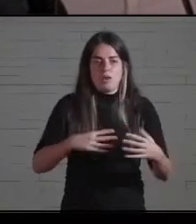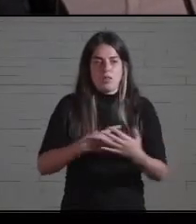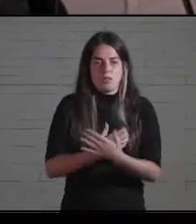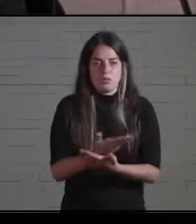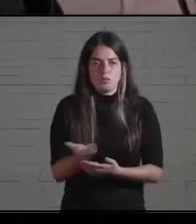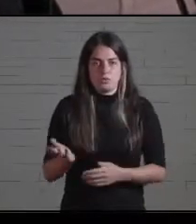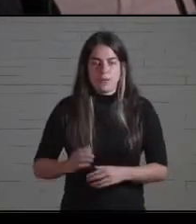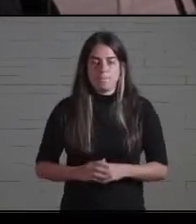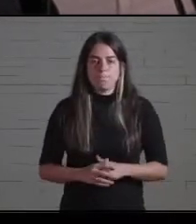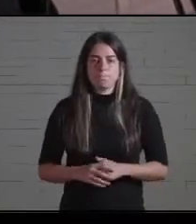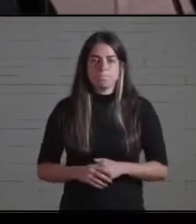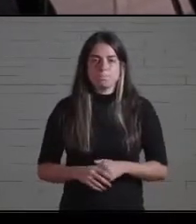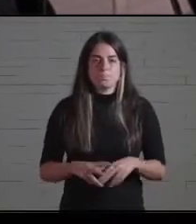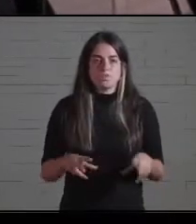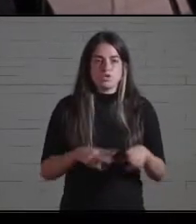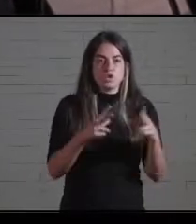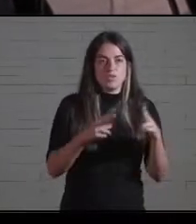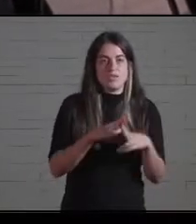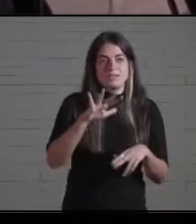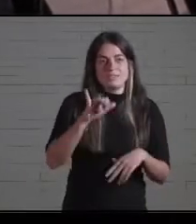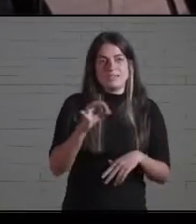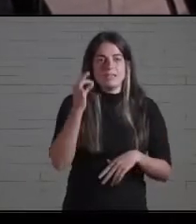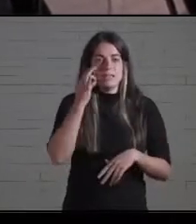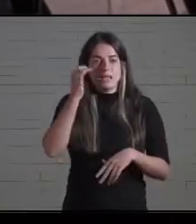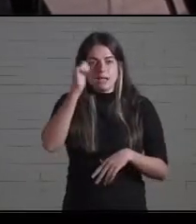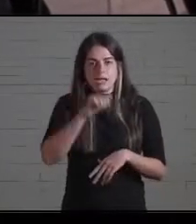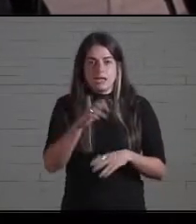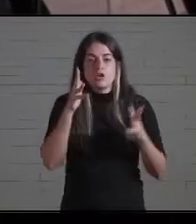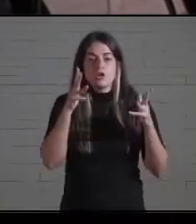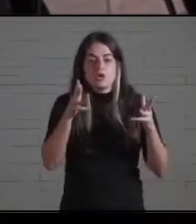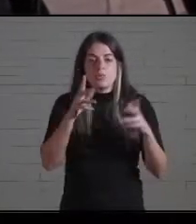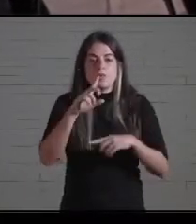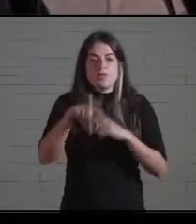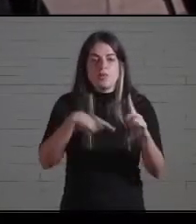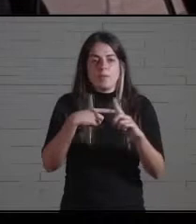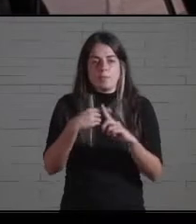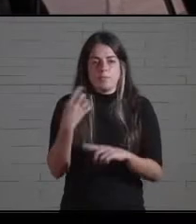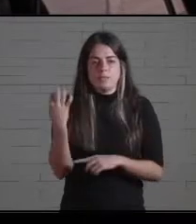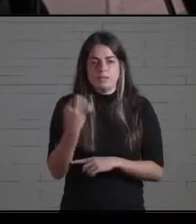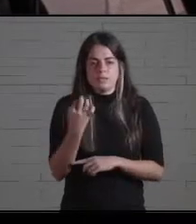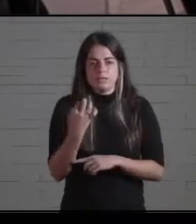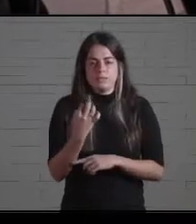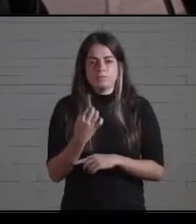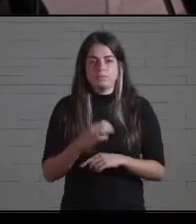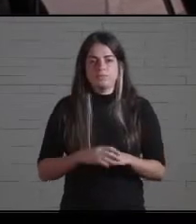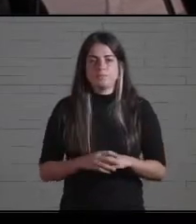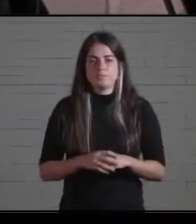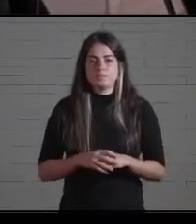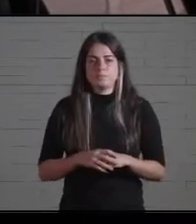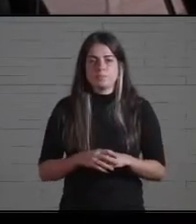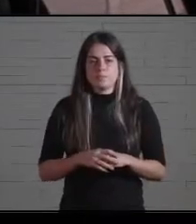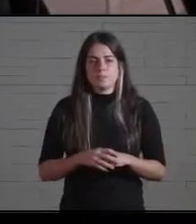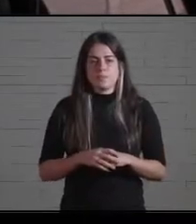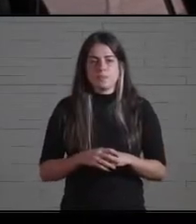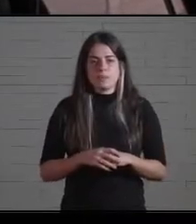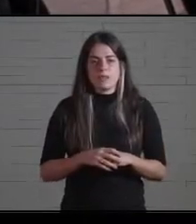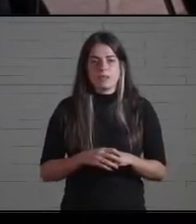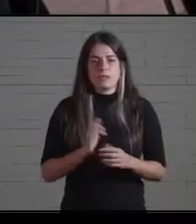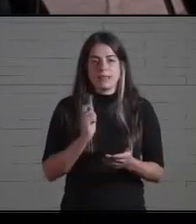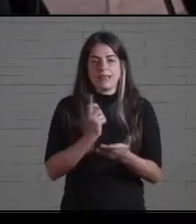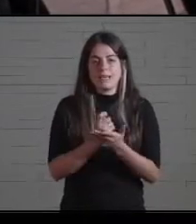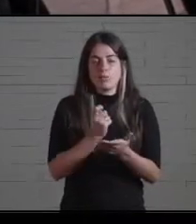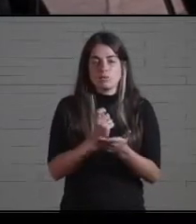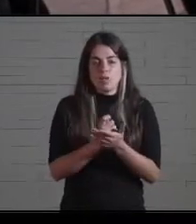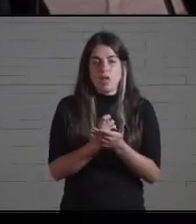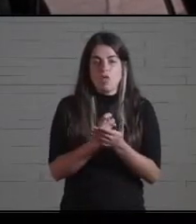de oportunidades sociales y de género. Por cierto, recomendamos que se elimine la tributación conjunta, que esto es una